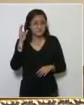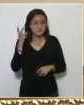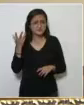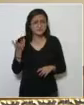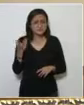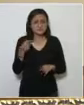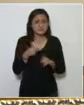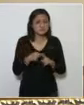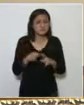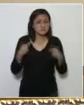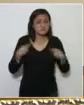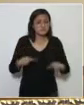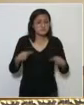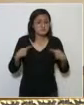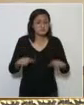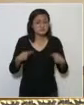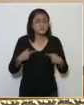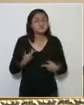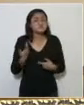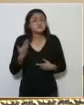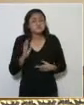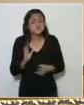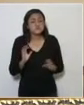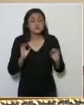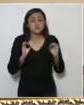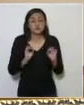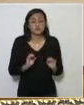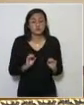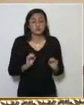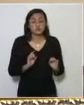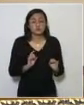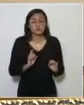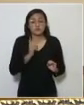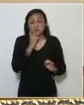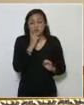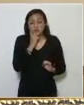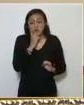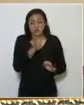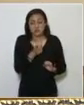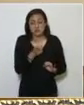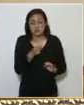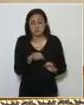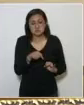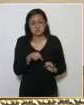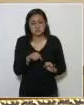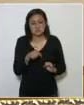de alguien que se dice o se les atribuye es